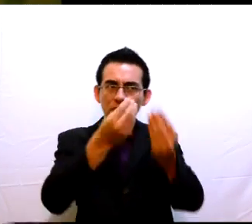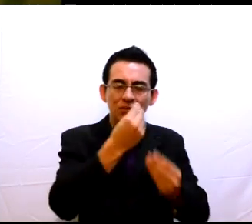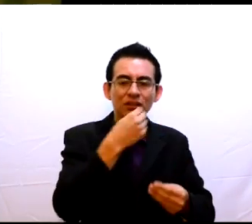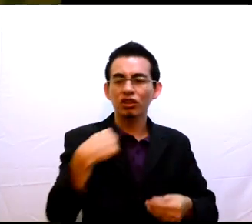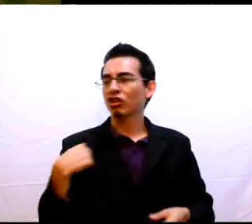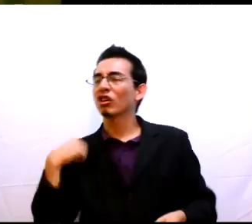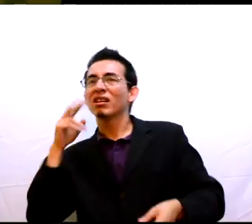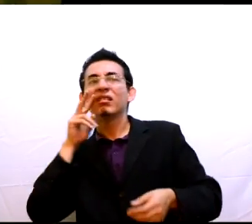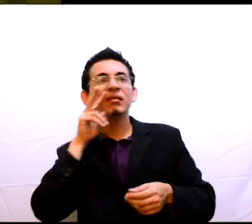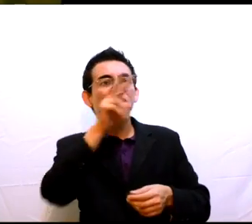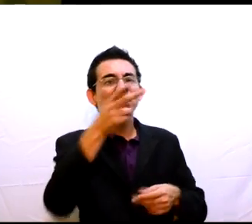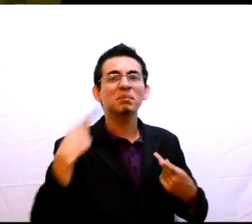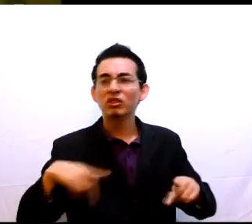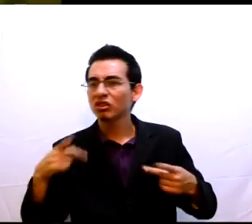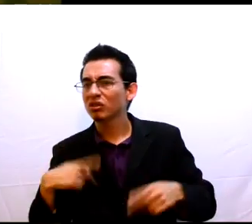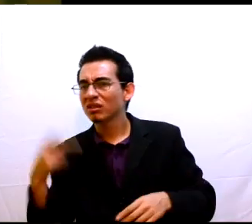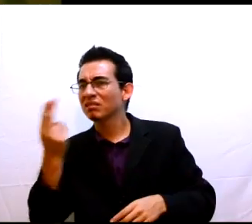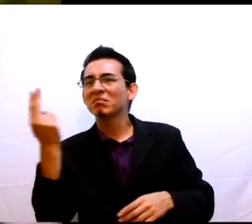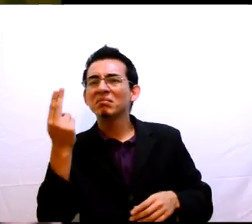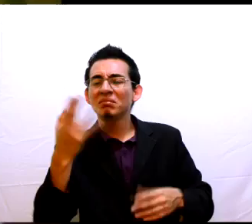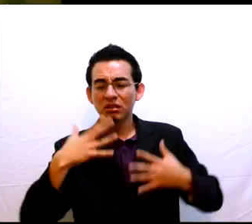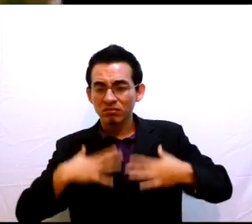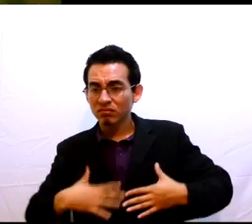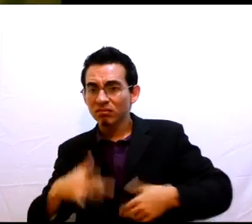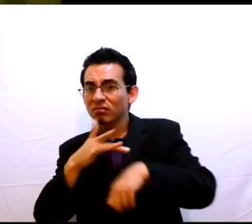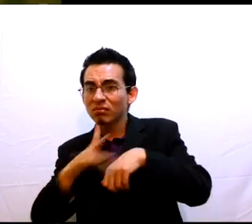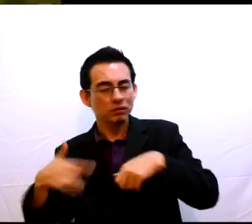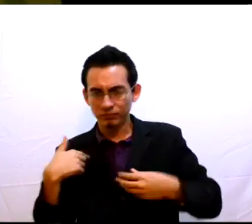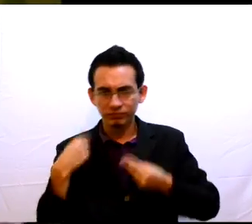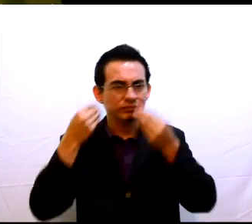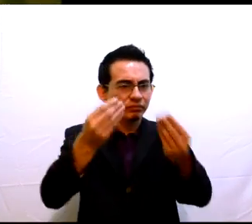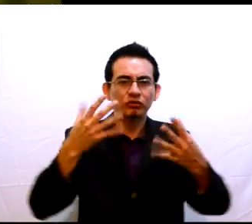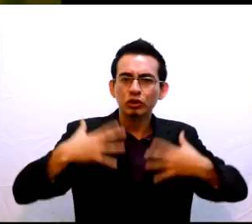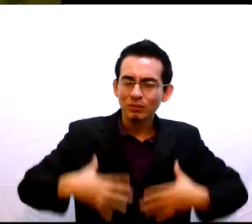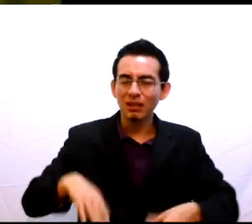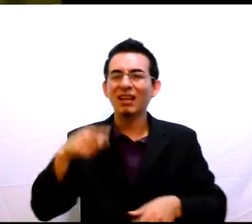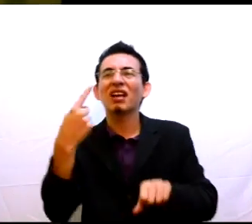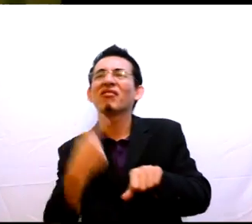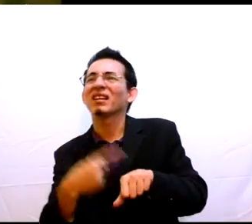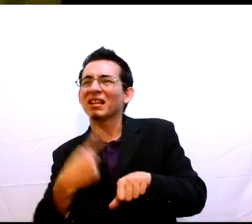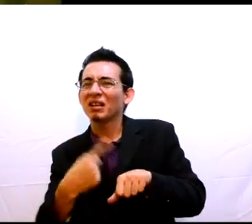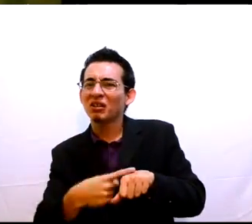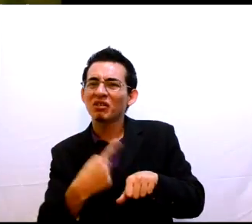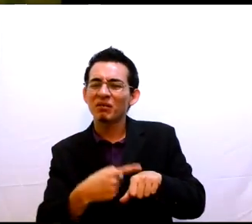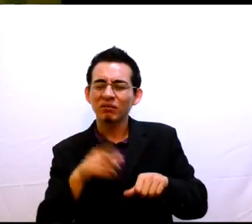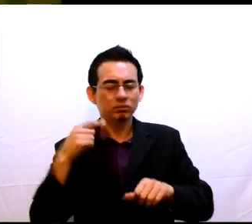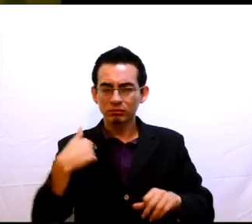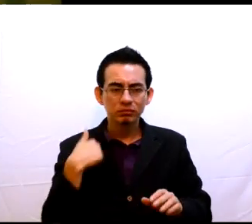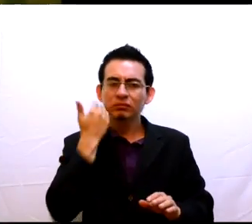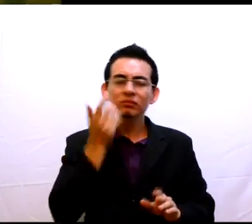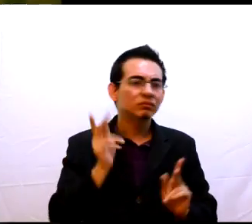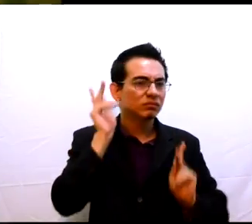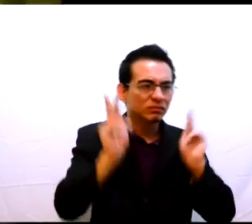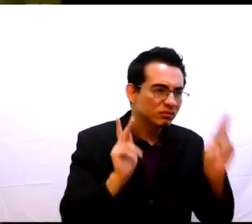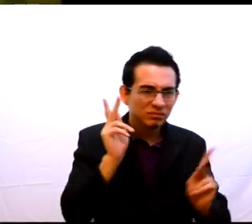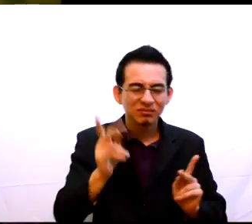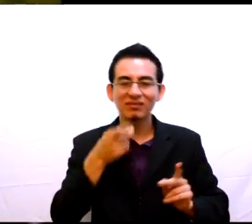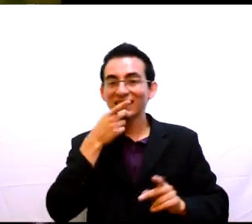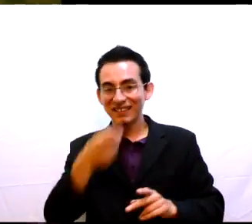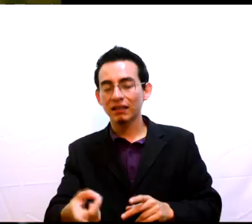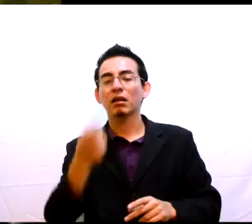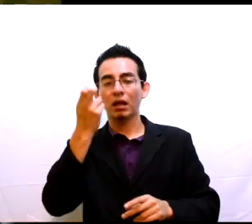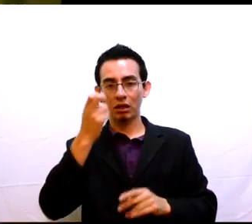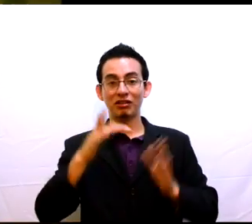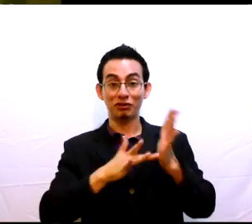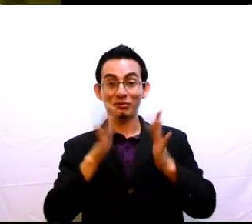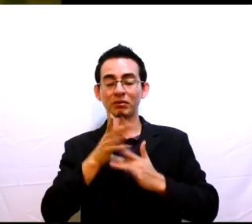cuando te vimos foraster y te recogimos o desnudo y te cubrimos o cuando teníamos enfermo en la cárcel y vinimos a ti respondiendo el rey dirá de